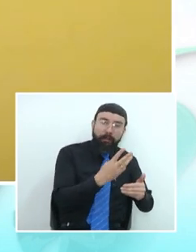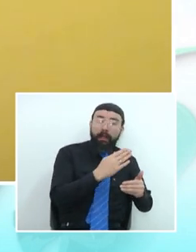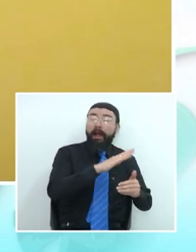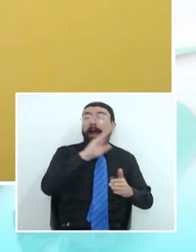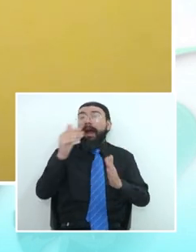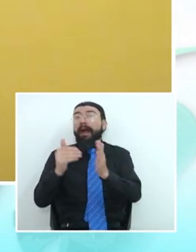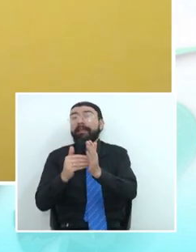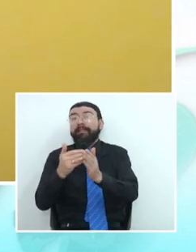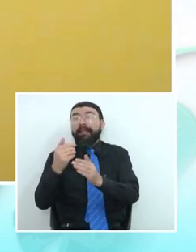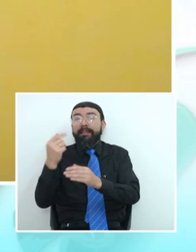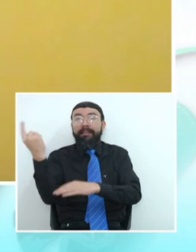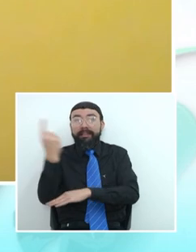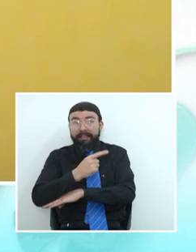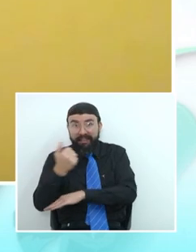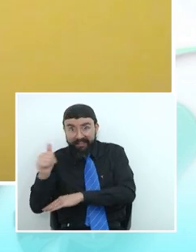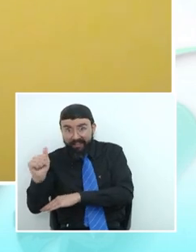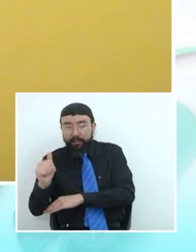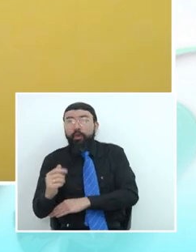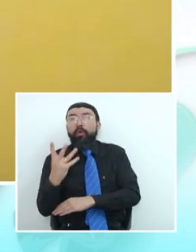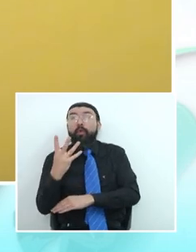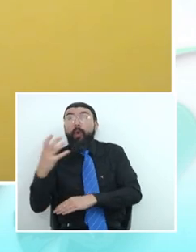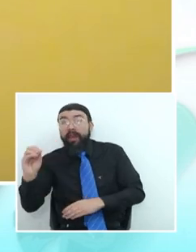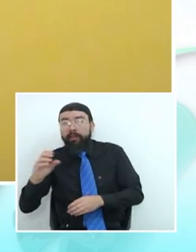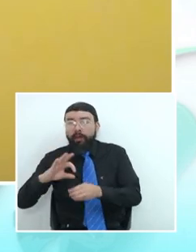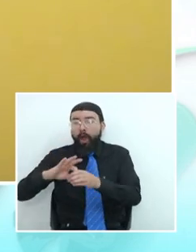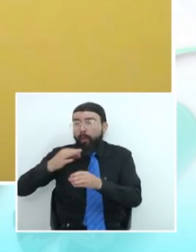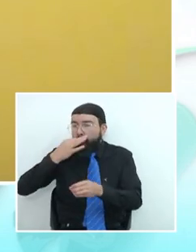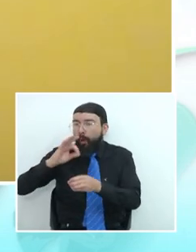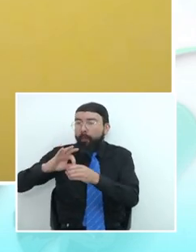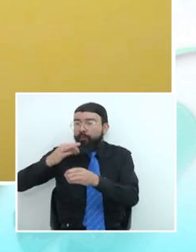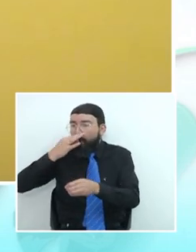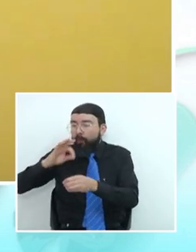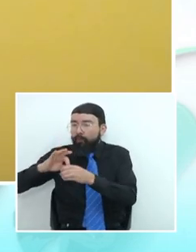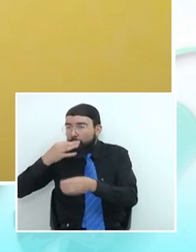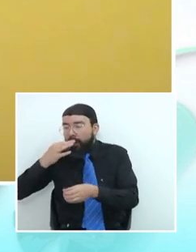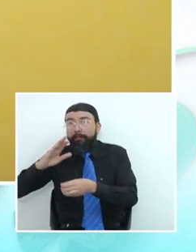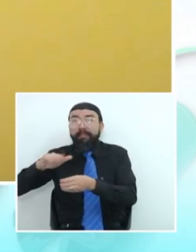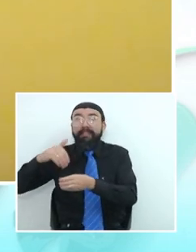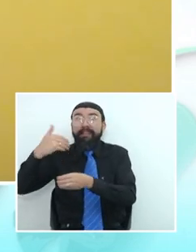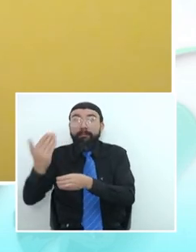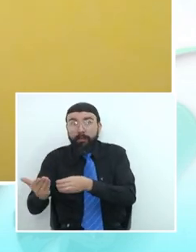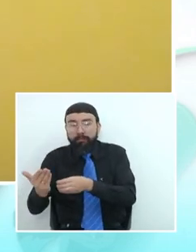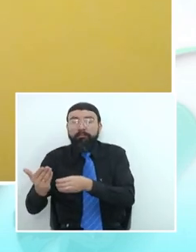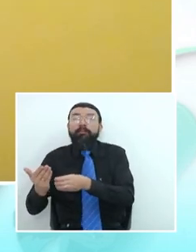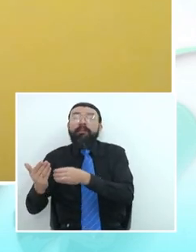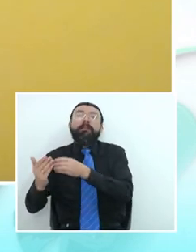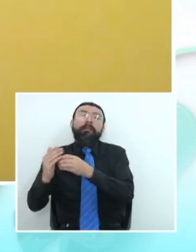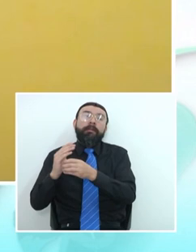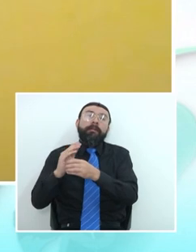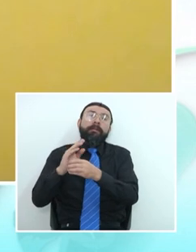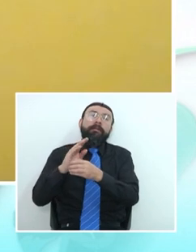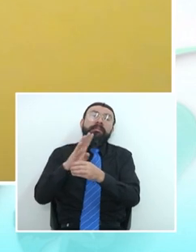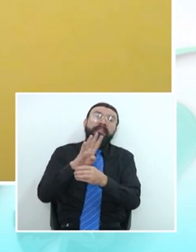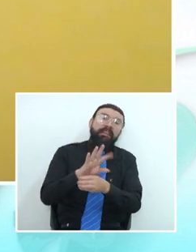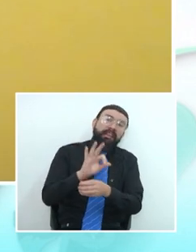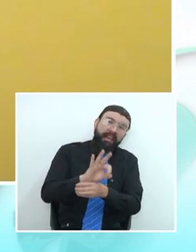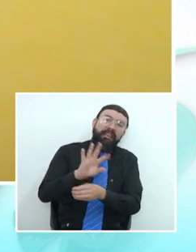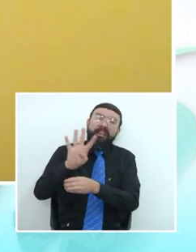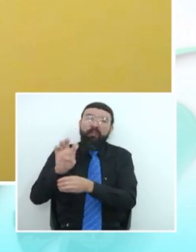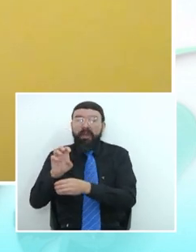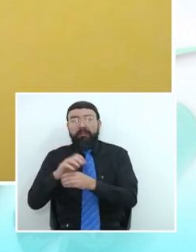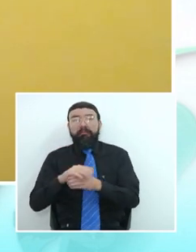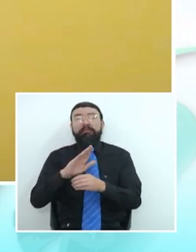que tomar 40 uchuvas, y luego se va descendiendo a volver a encontrar dos. Es decir, que también son